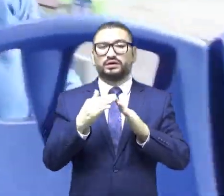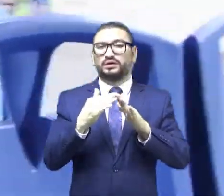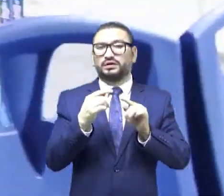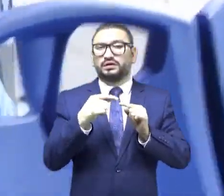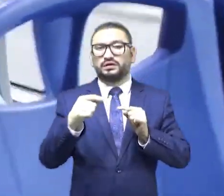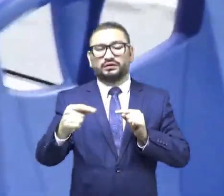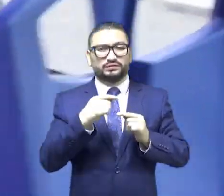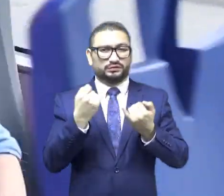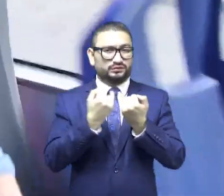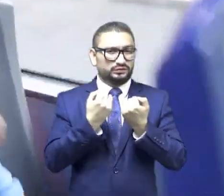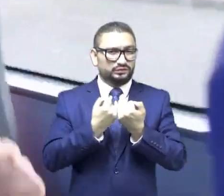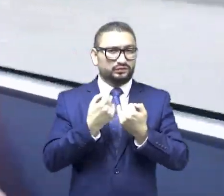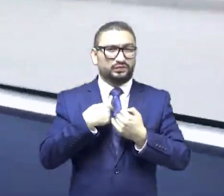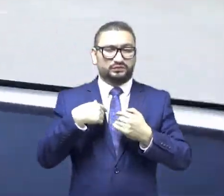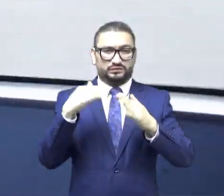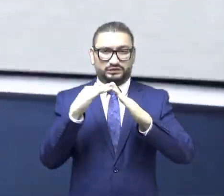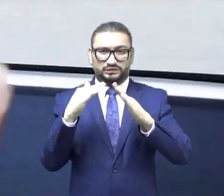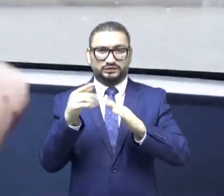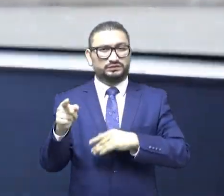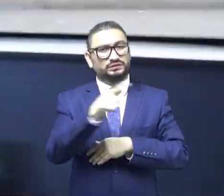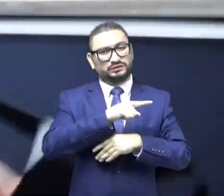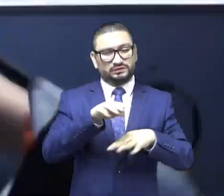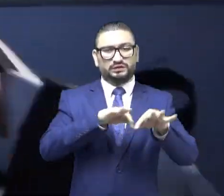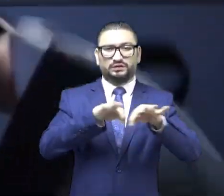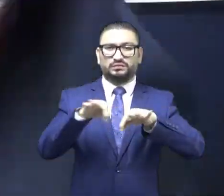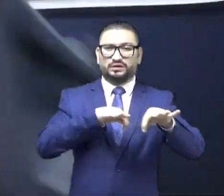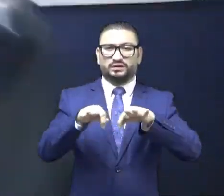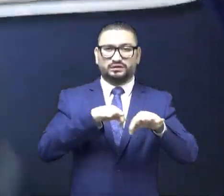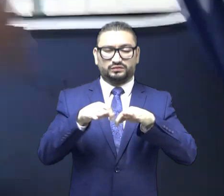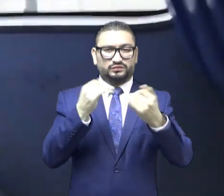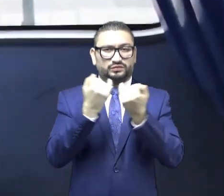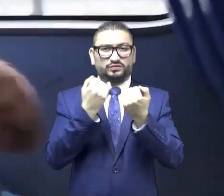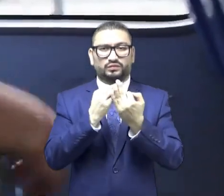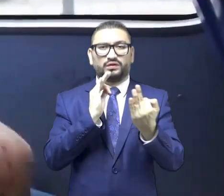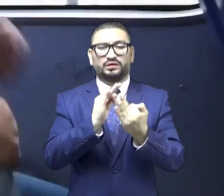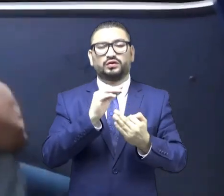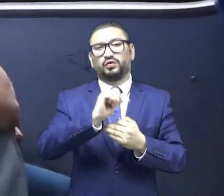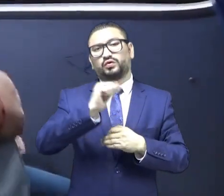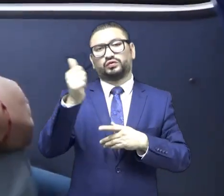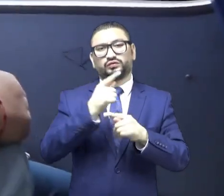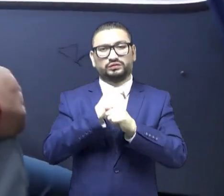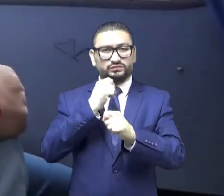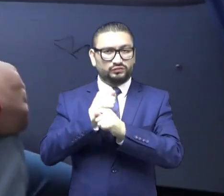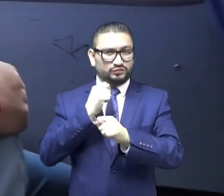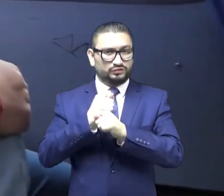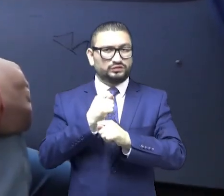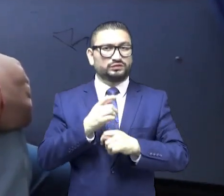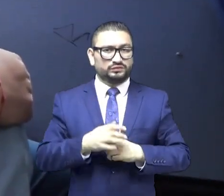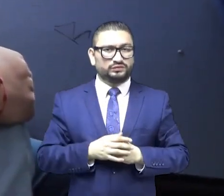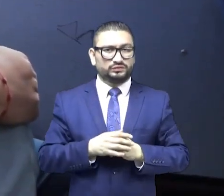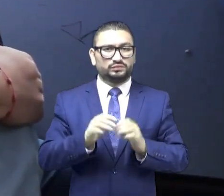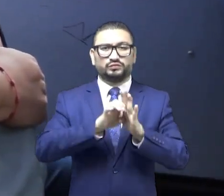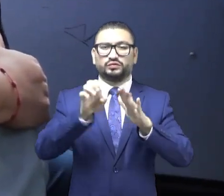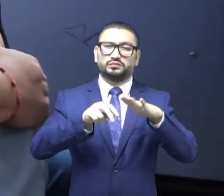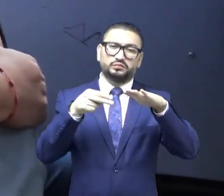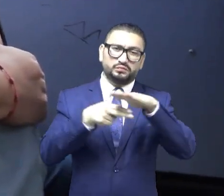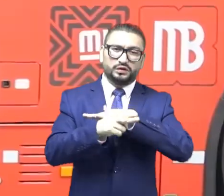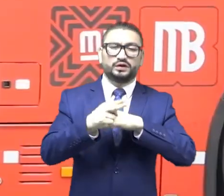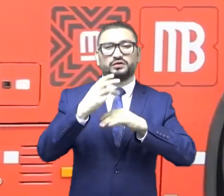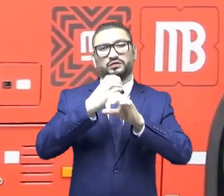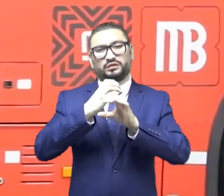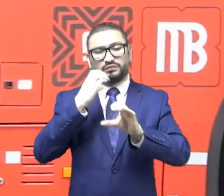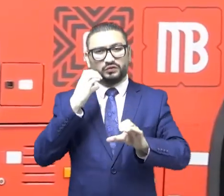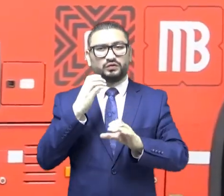mi domicilio y también de mi domicilio a mi trabajo. Se acerca para tomar otro transporte, que sería